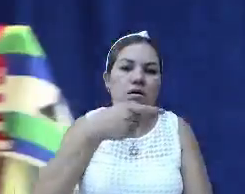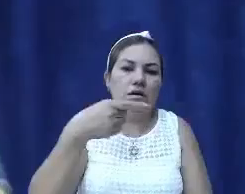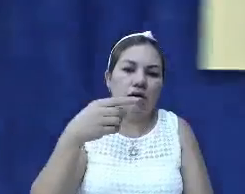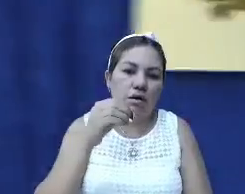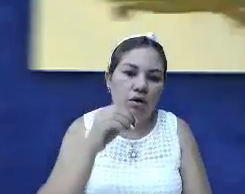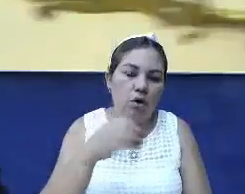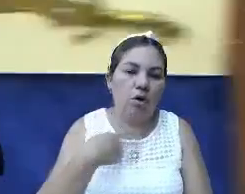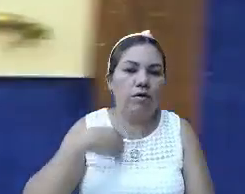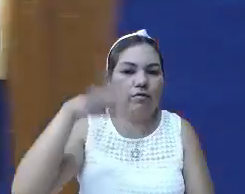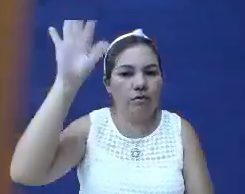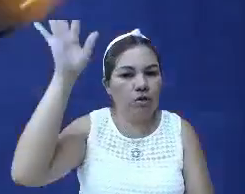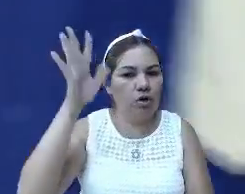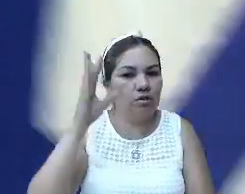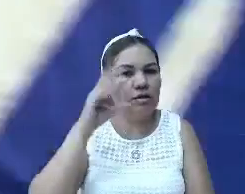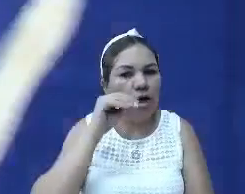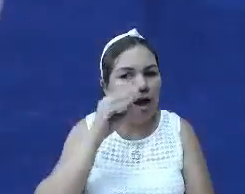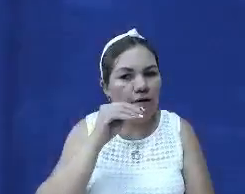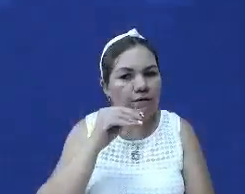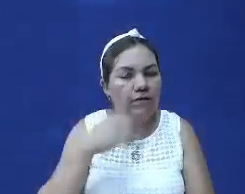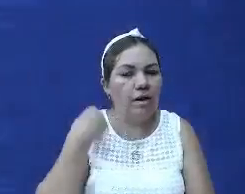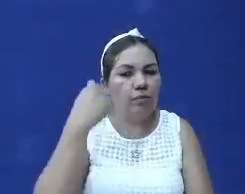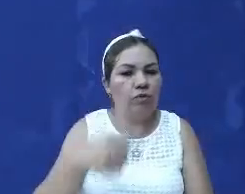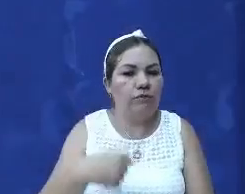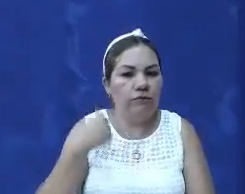venían con dobles intenciones.